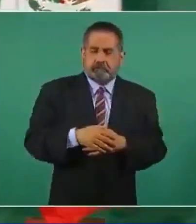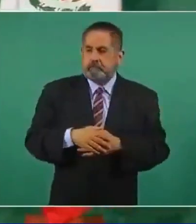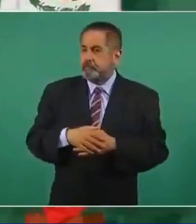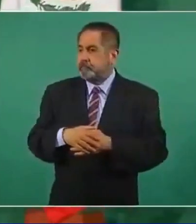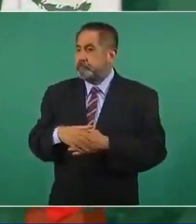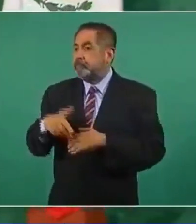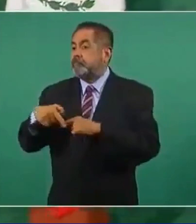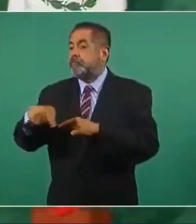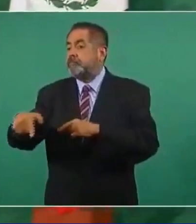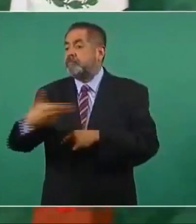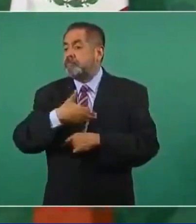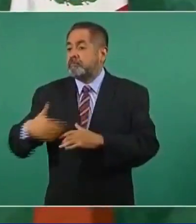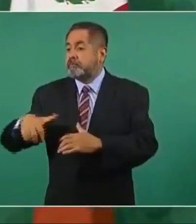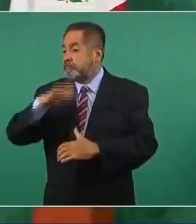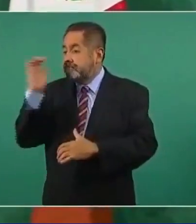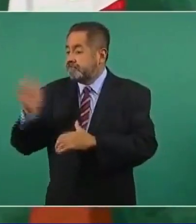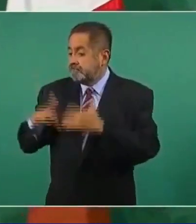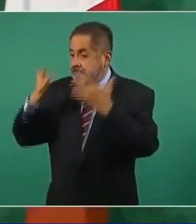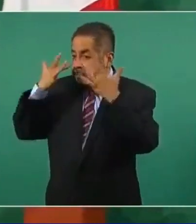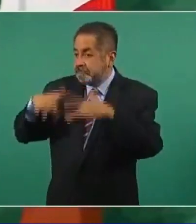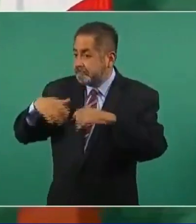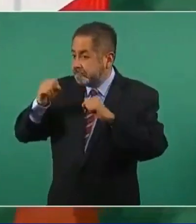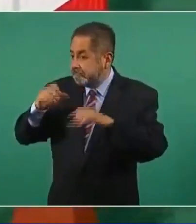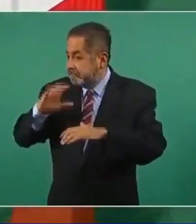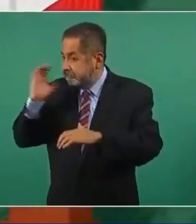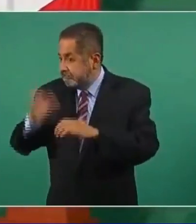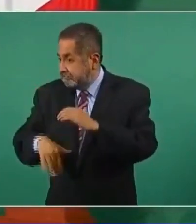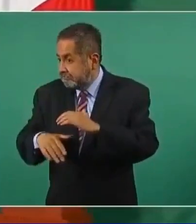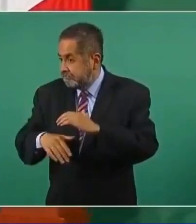asesor a esta empresa.